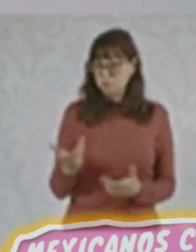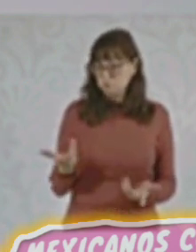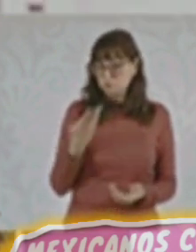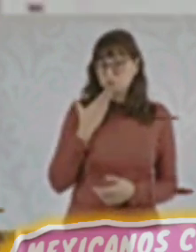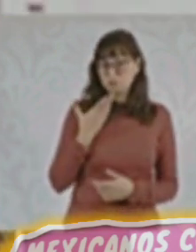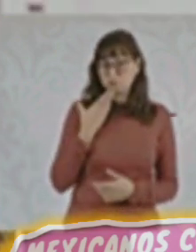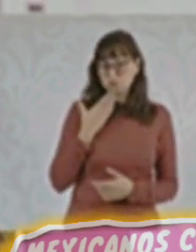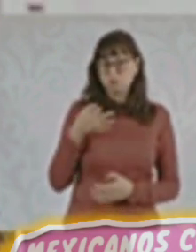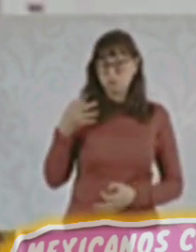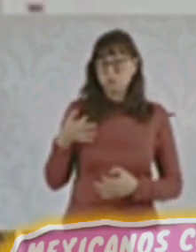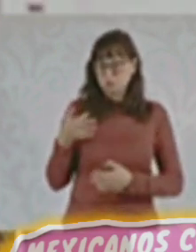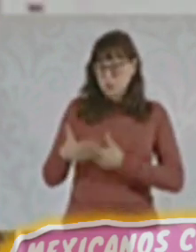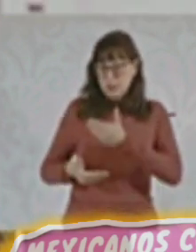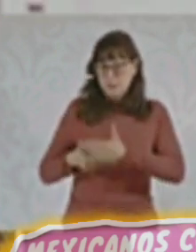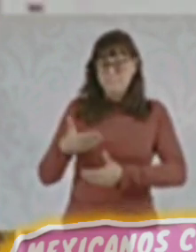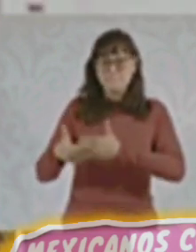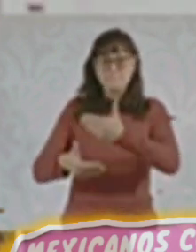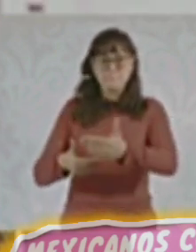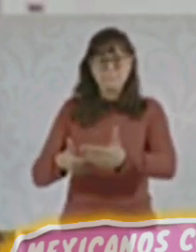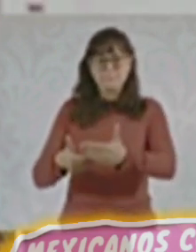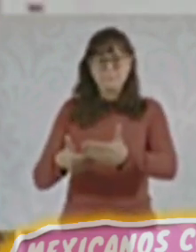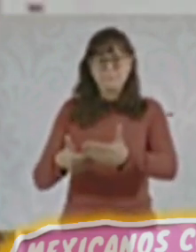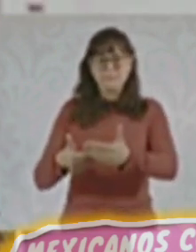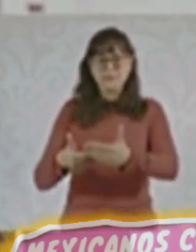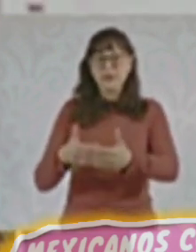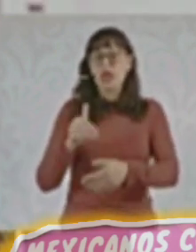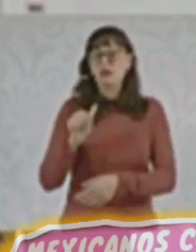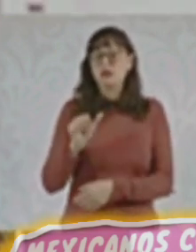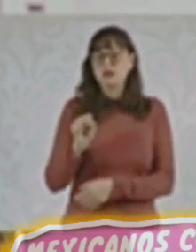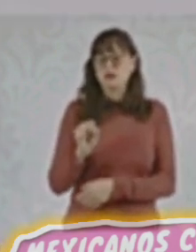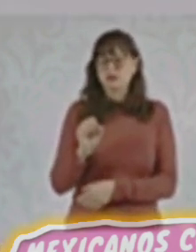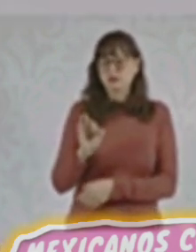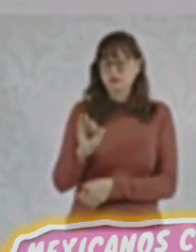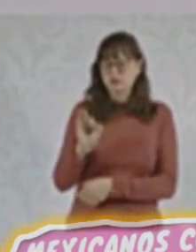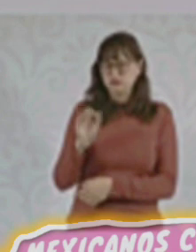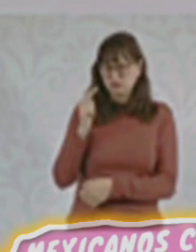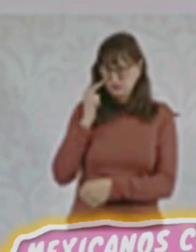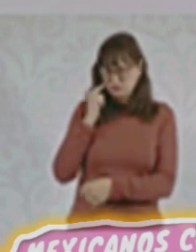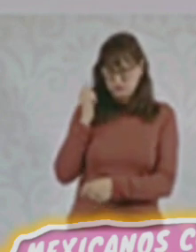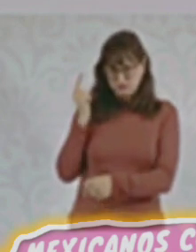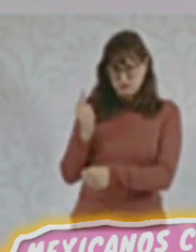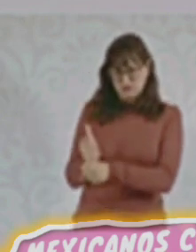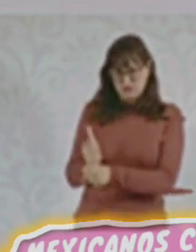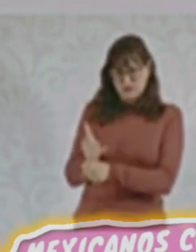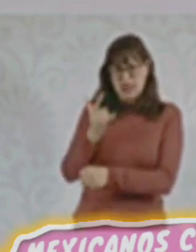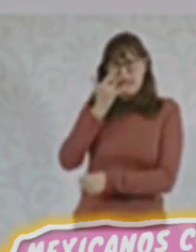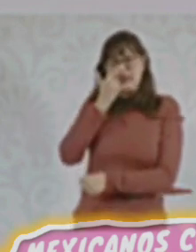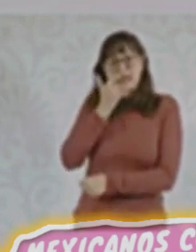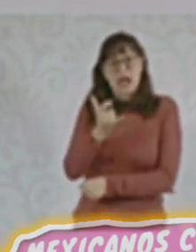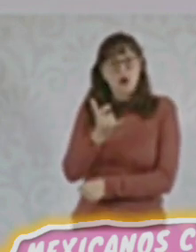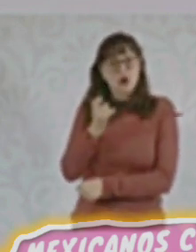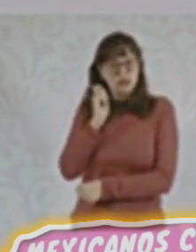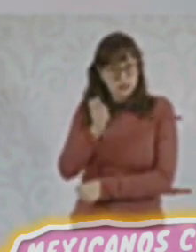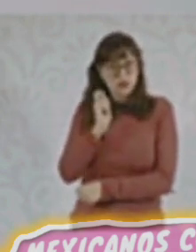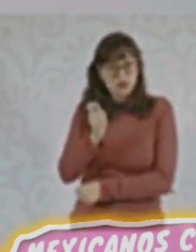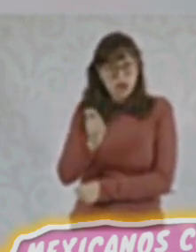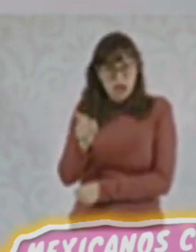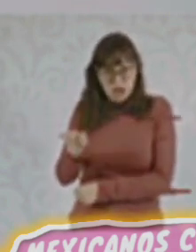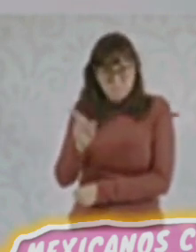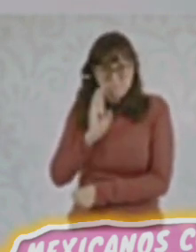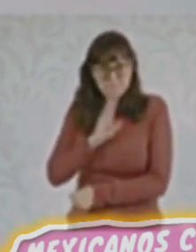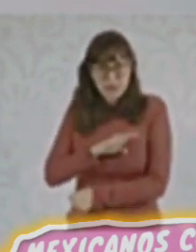procedimientos también en el caso de observaciones de la auditoría. La auditoría hace unas revisiones a través